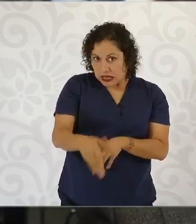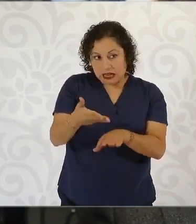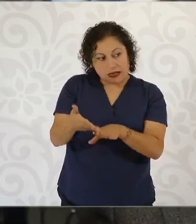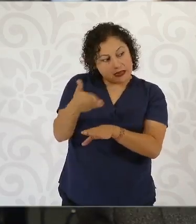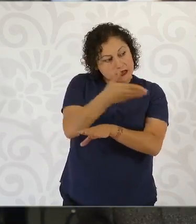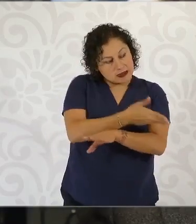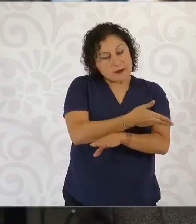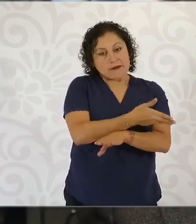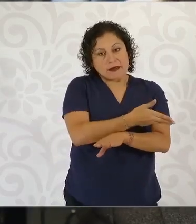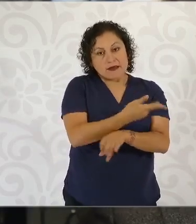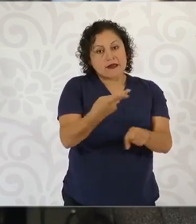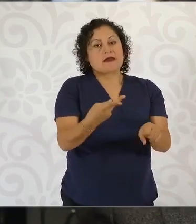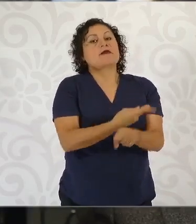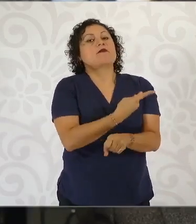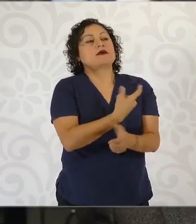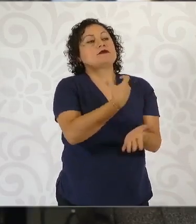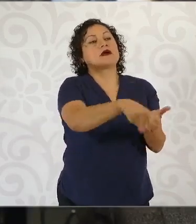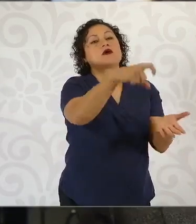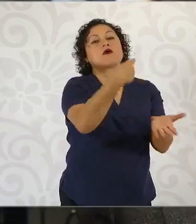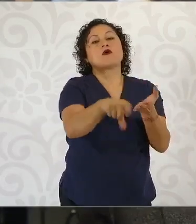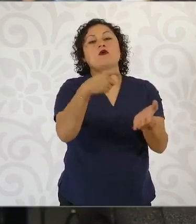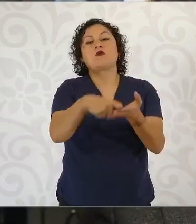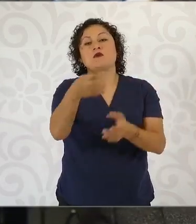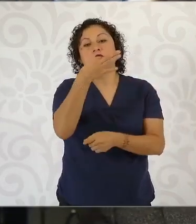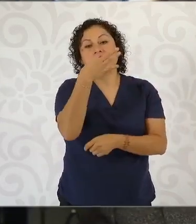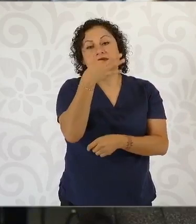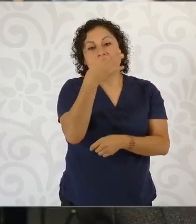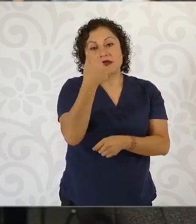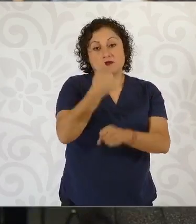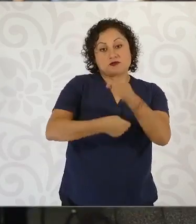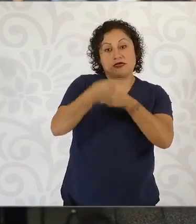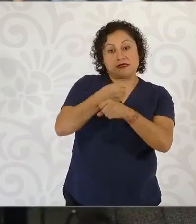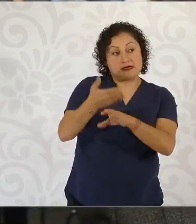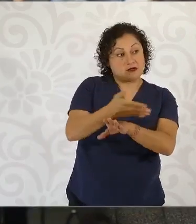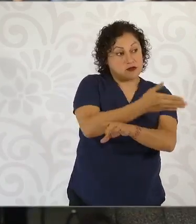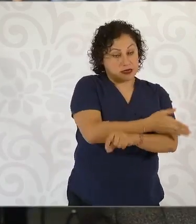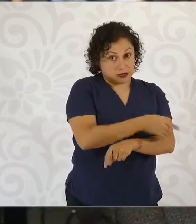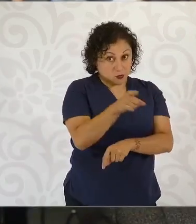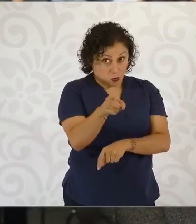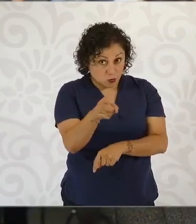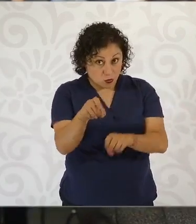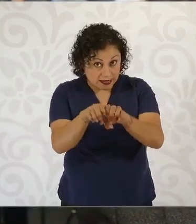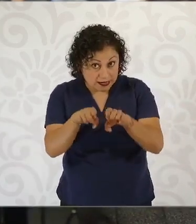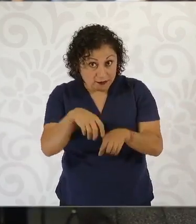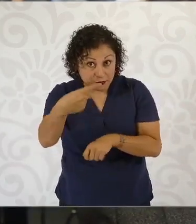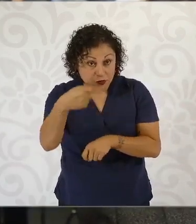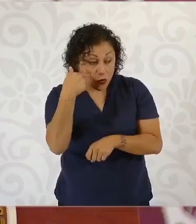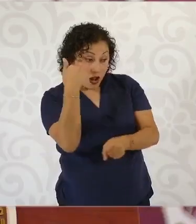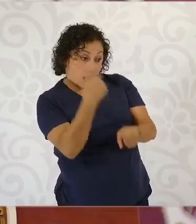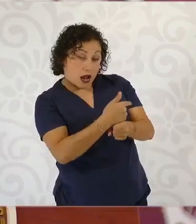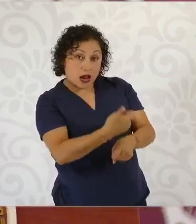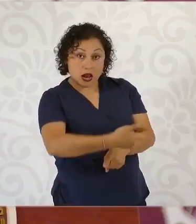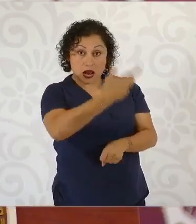el tipo de compras de medicamentos durante el sexenio anterior, si encontraron este mecanismo de venta sobre precio. Eso tiene